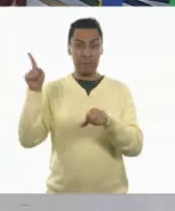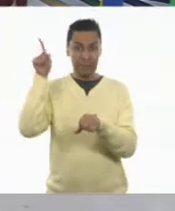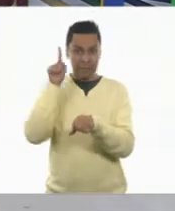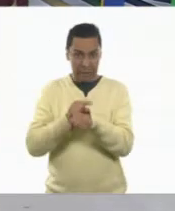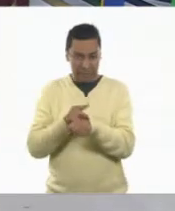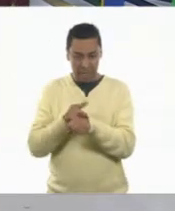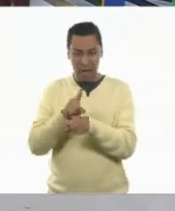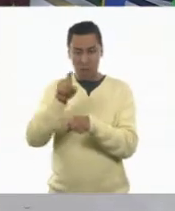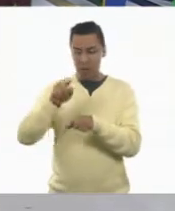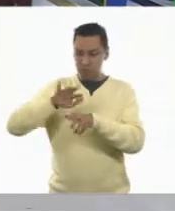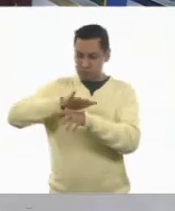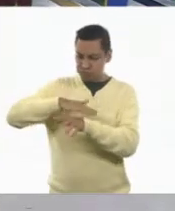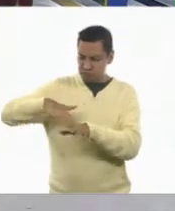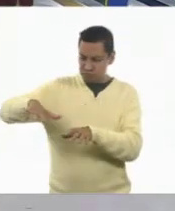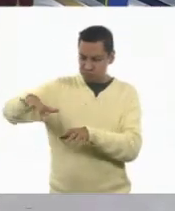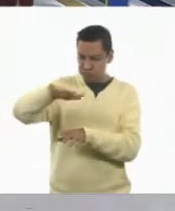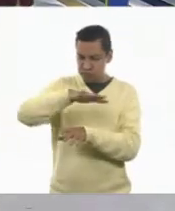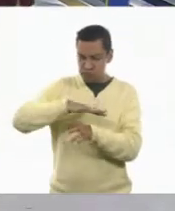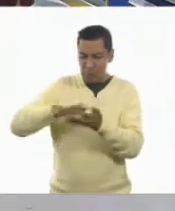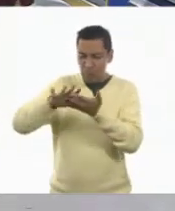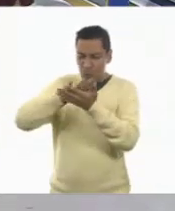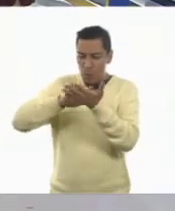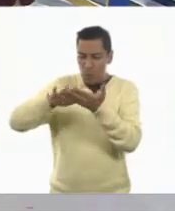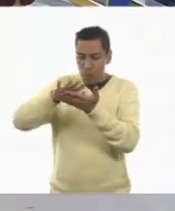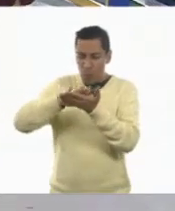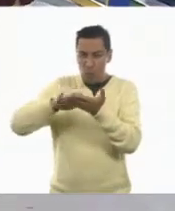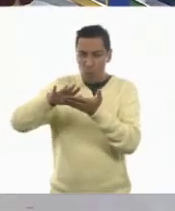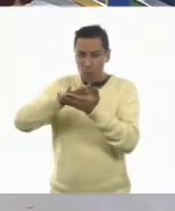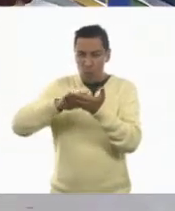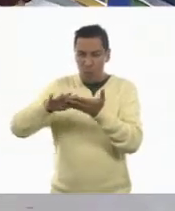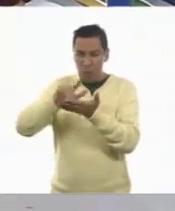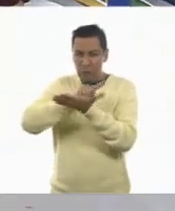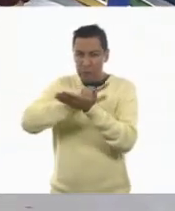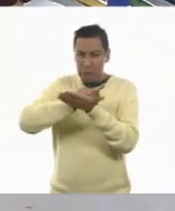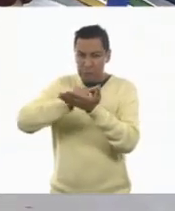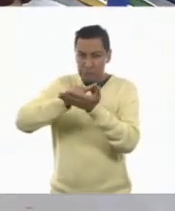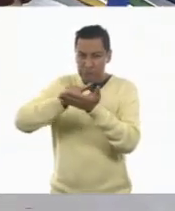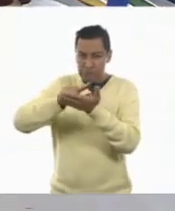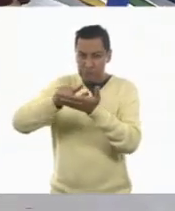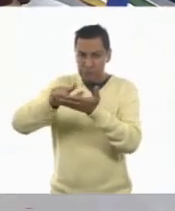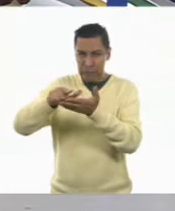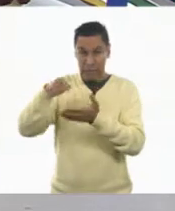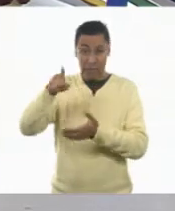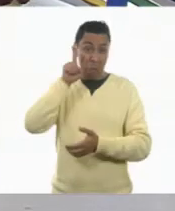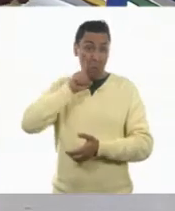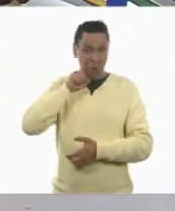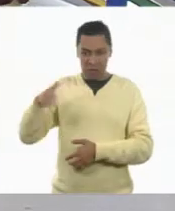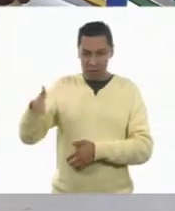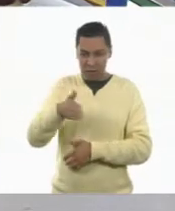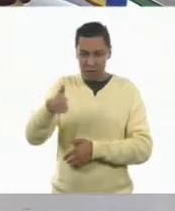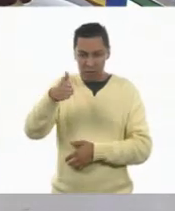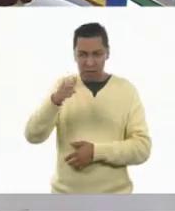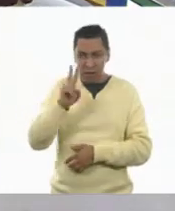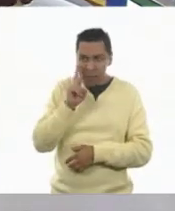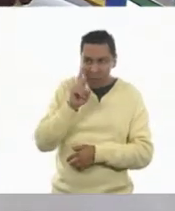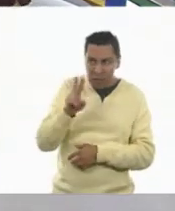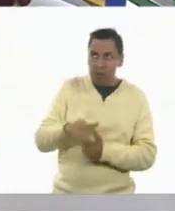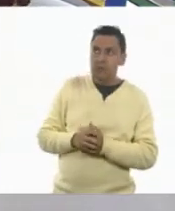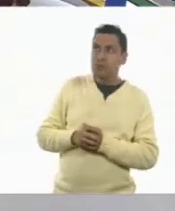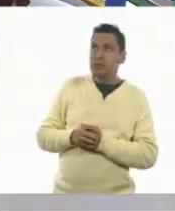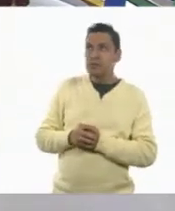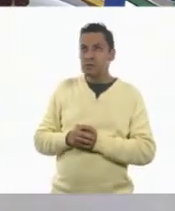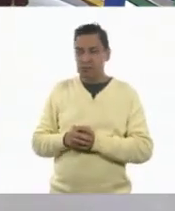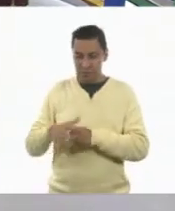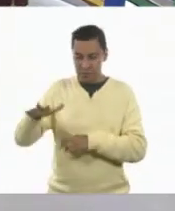aguas eran más cristalinas que nunca, frías y agradables, doña Trucha vio la figura de un pescador a través de las aguas